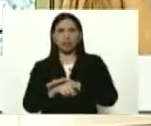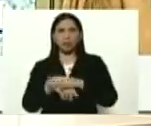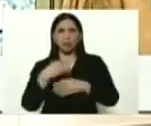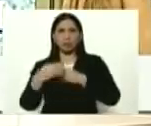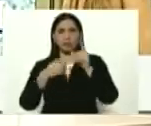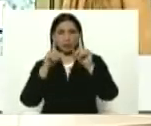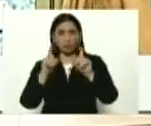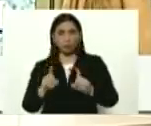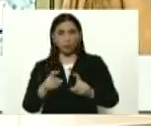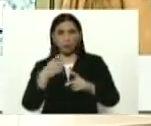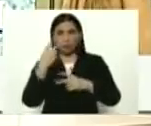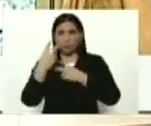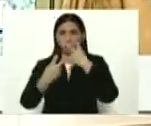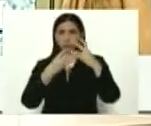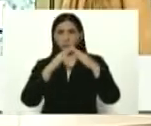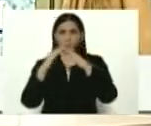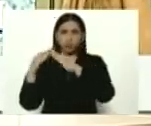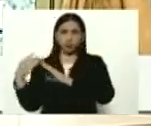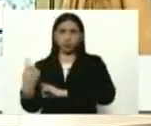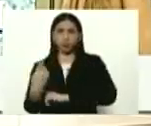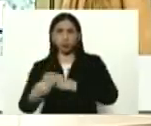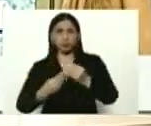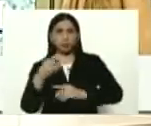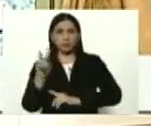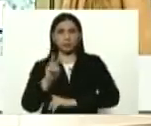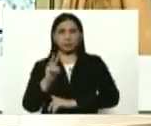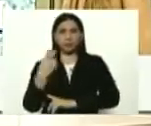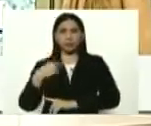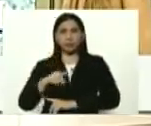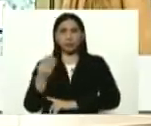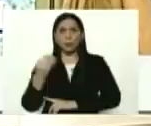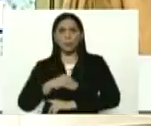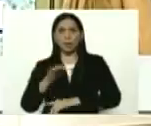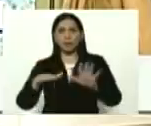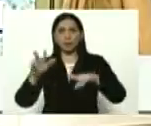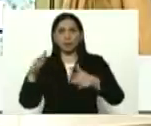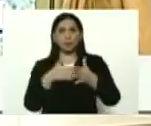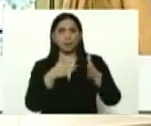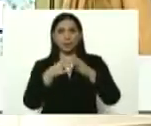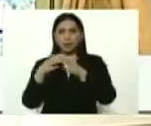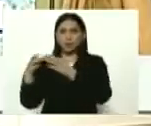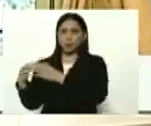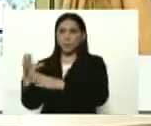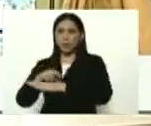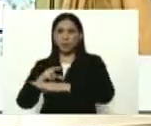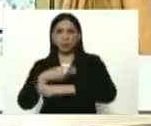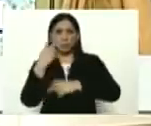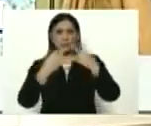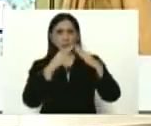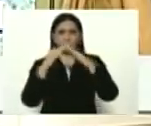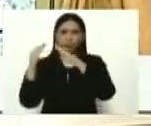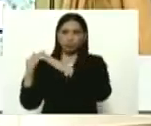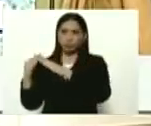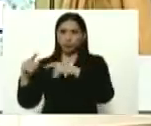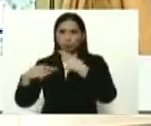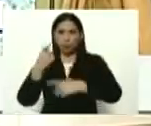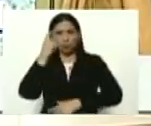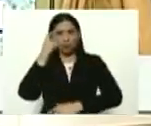prueba. Casa por casa, eso solo se hace en Venezuela. Tenemos más de 13.000 equipos médicos visitando casa por casa todos los